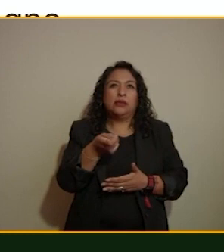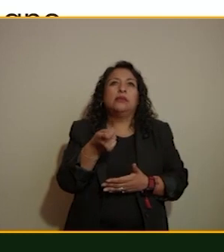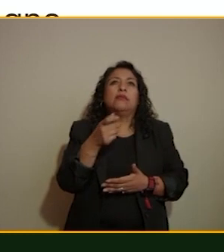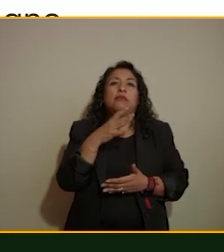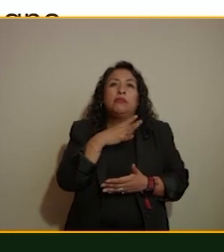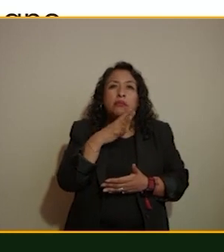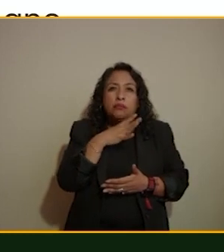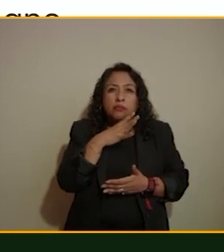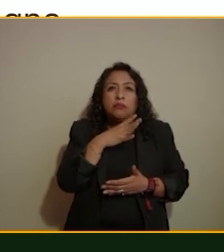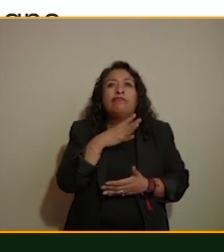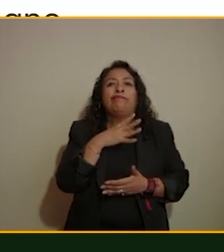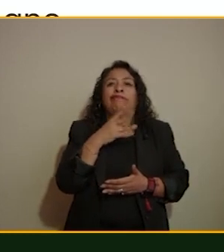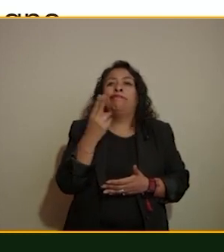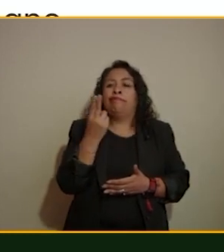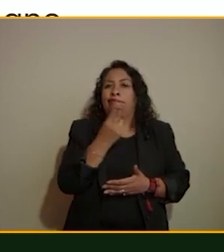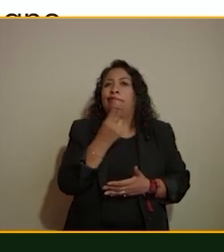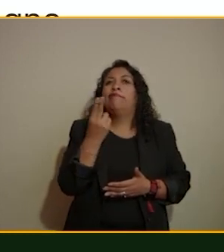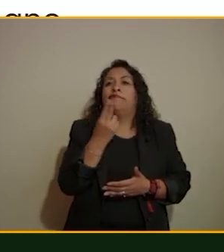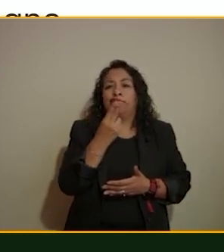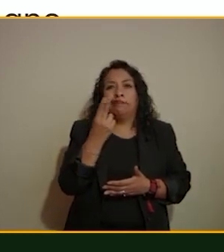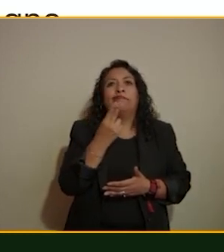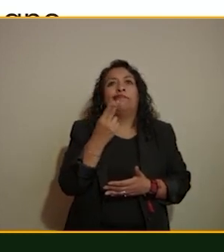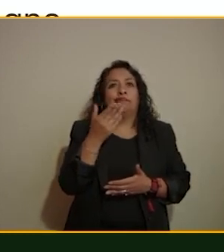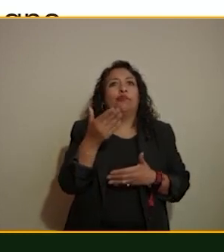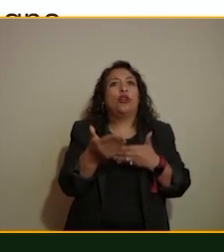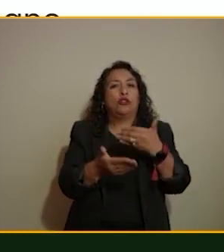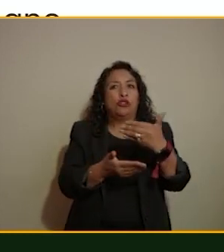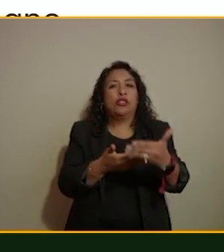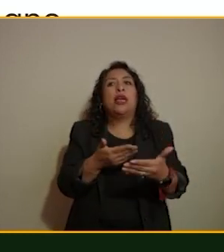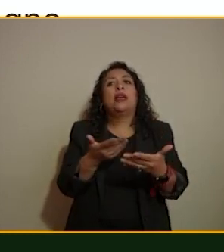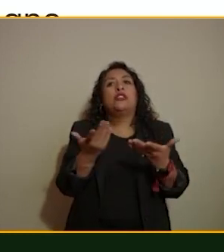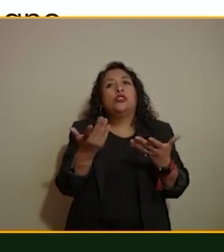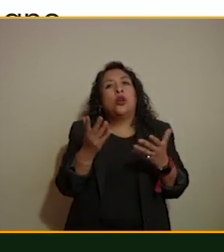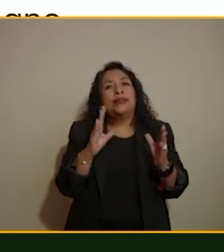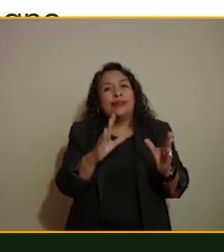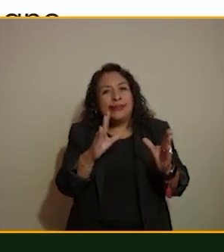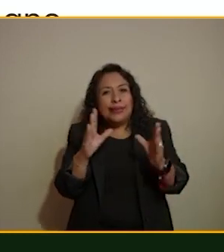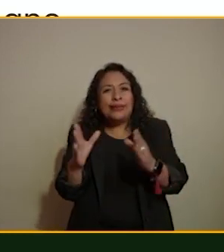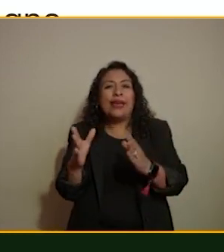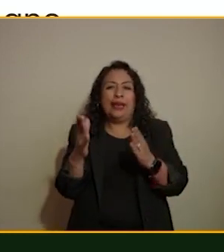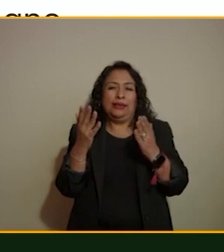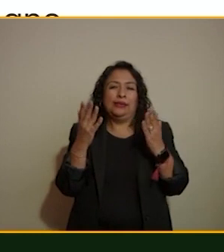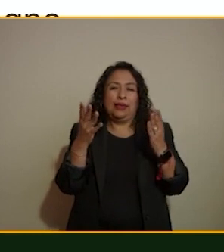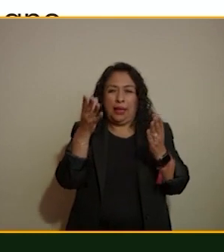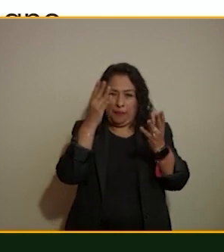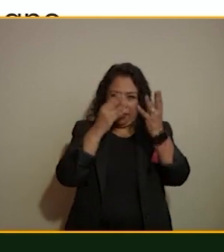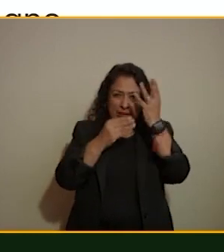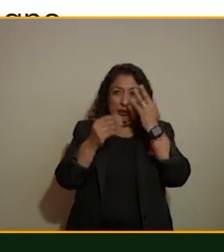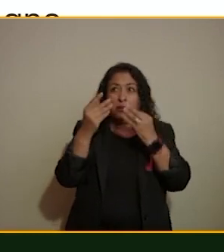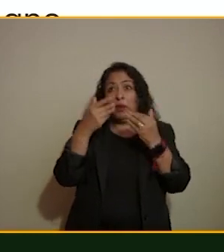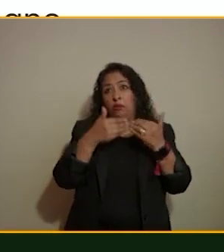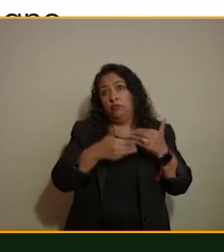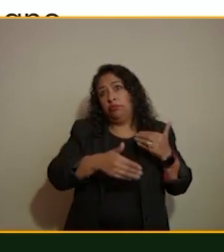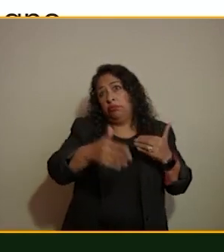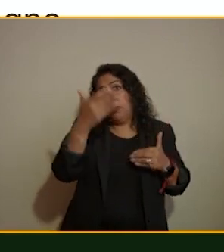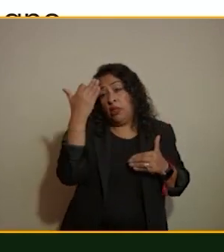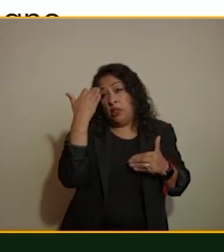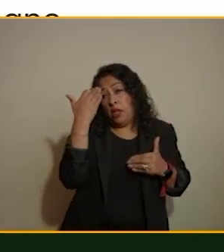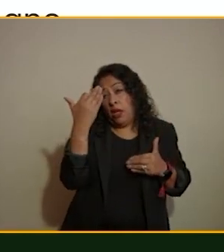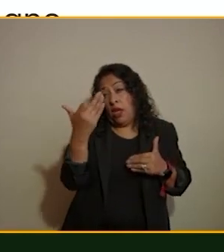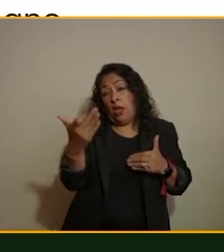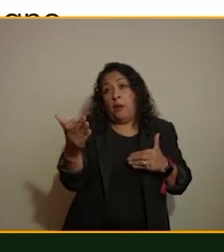a tener necesariamente que tener estos procesos de formación y de capacitación, pero son largos, porque